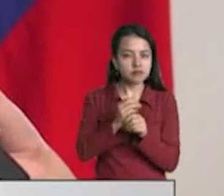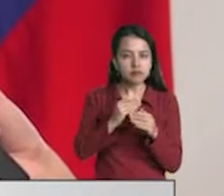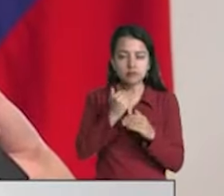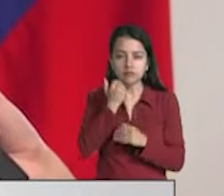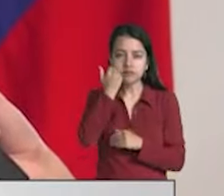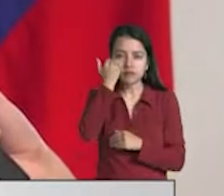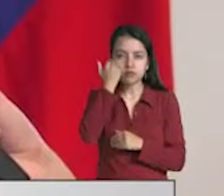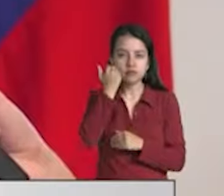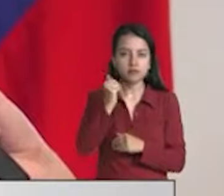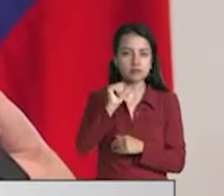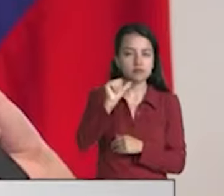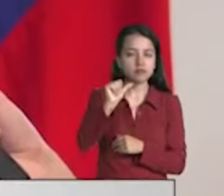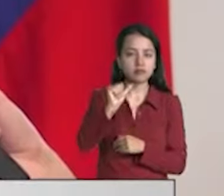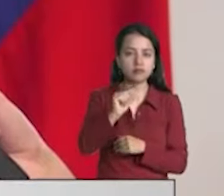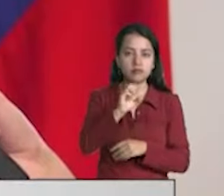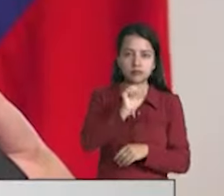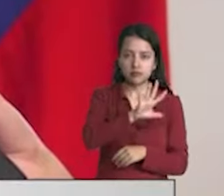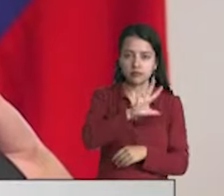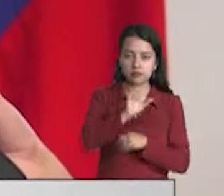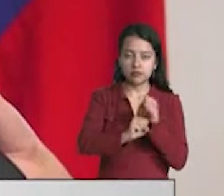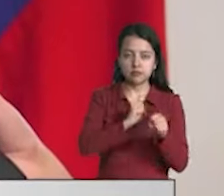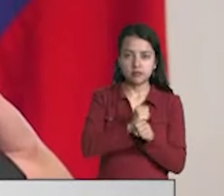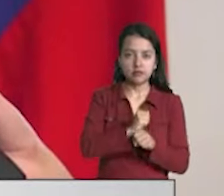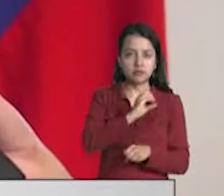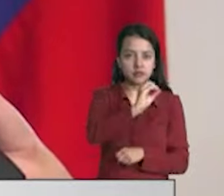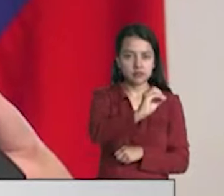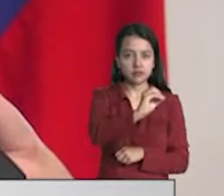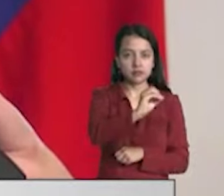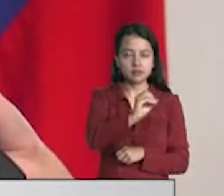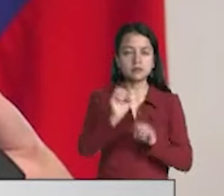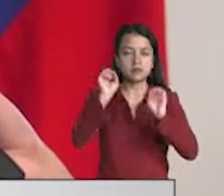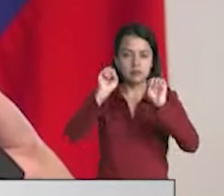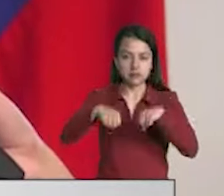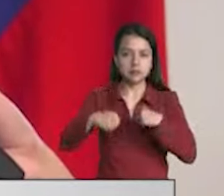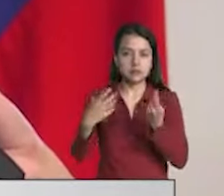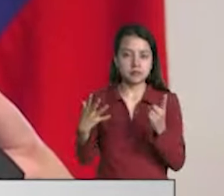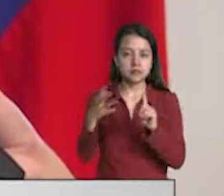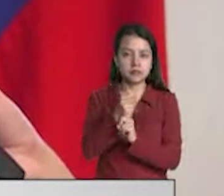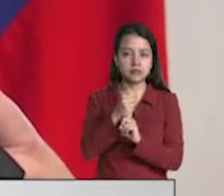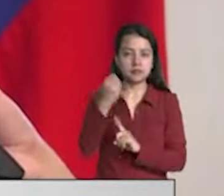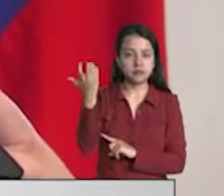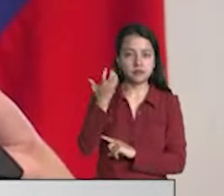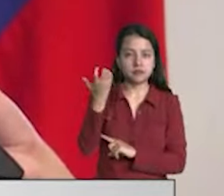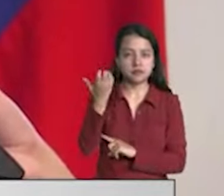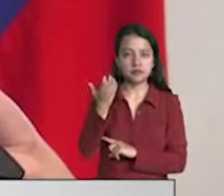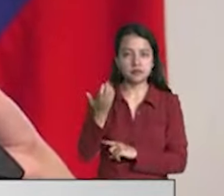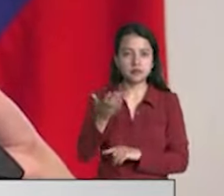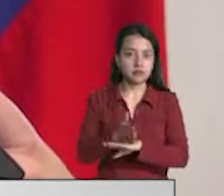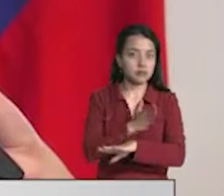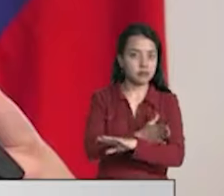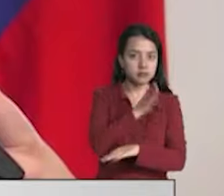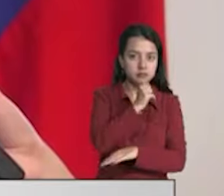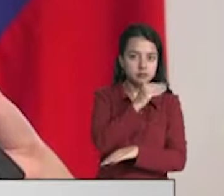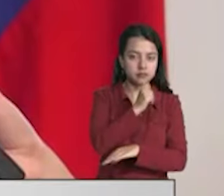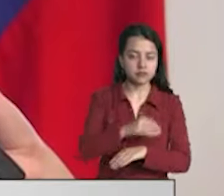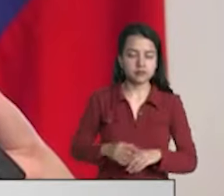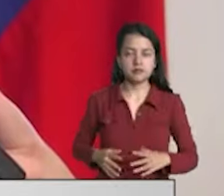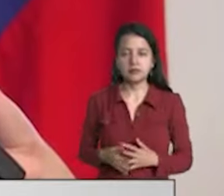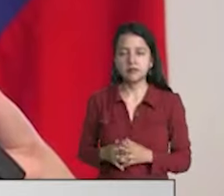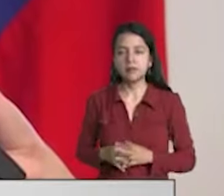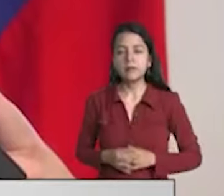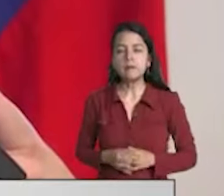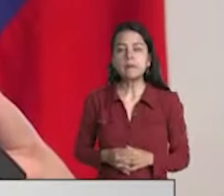mayor para la mujer y de 55 años, para los hombres van a poder estar en ese pilar solidario si no tienen un ingreso, digamos,